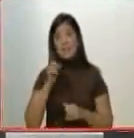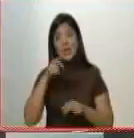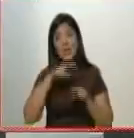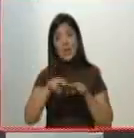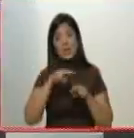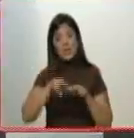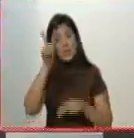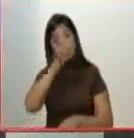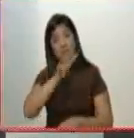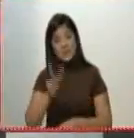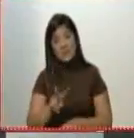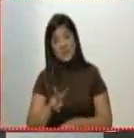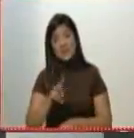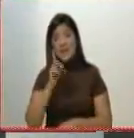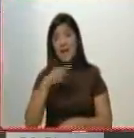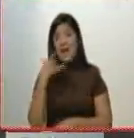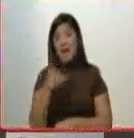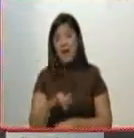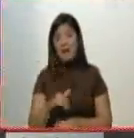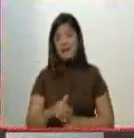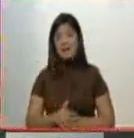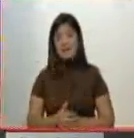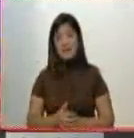venezolanos y que tiene la generación